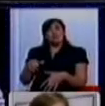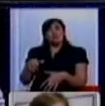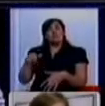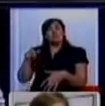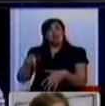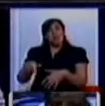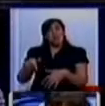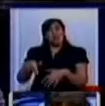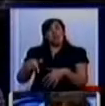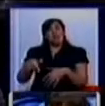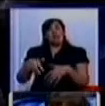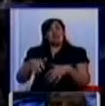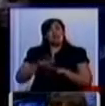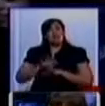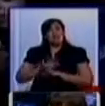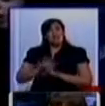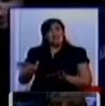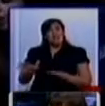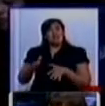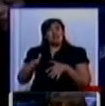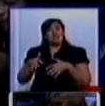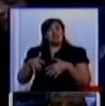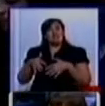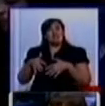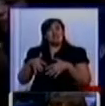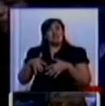a partir